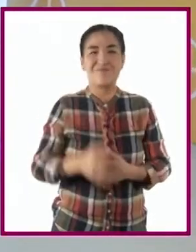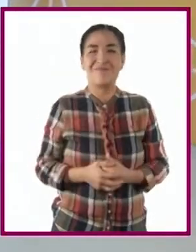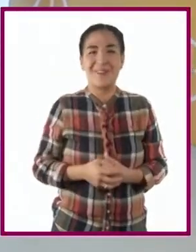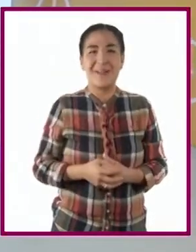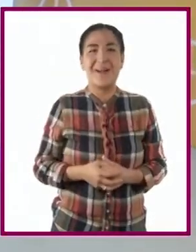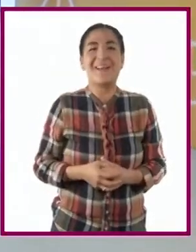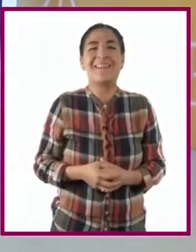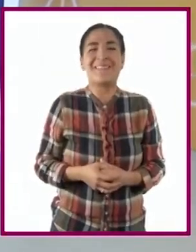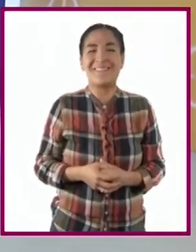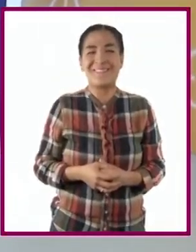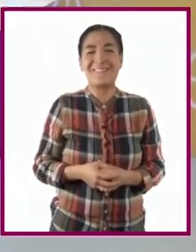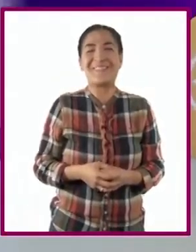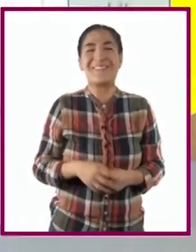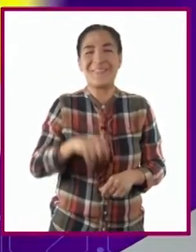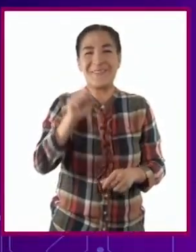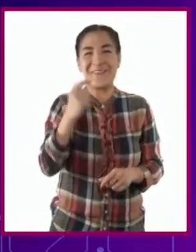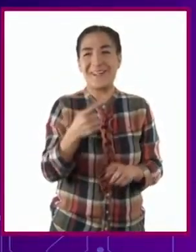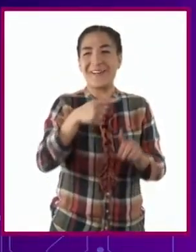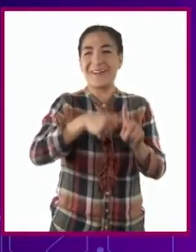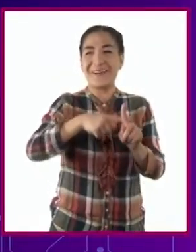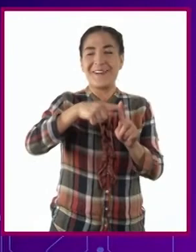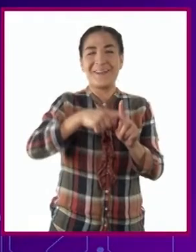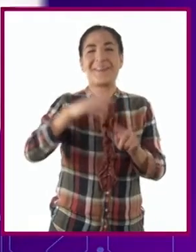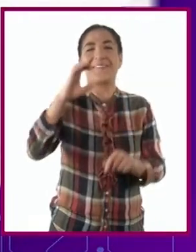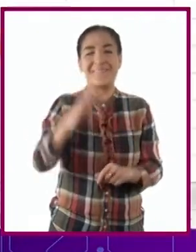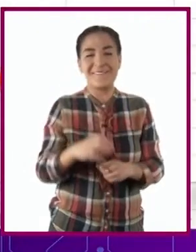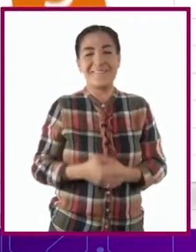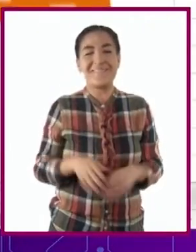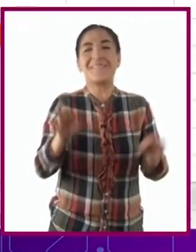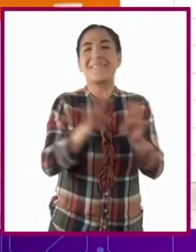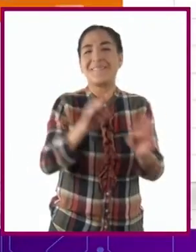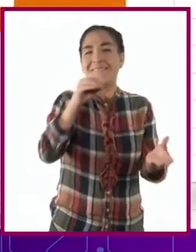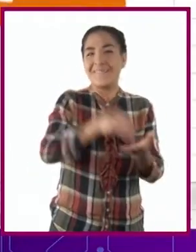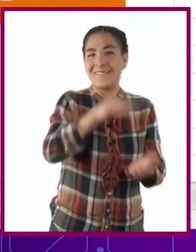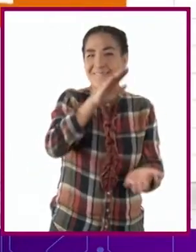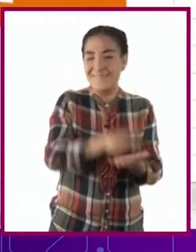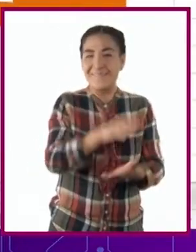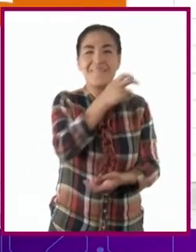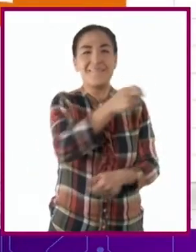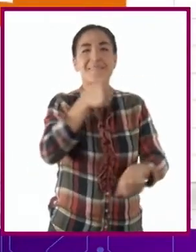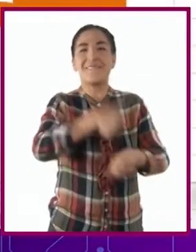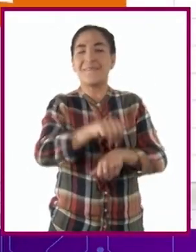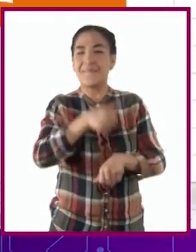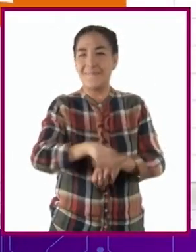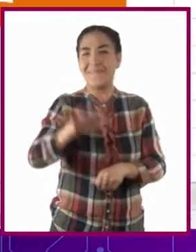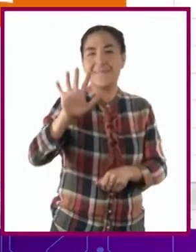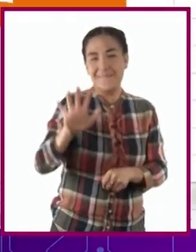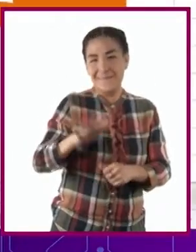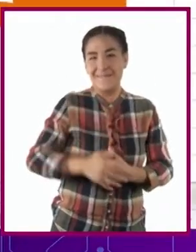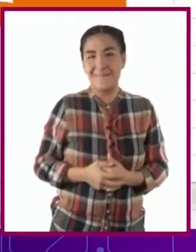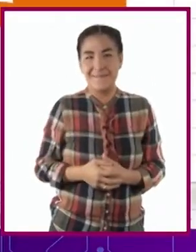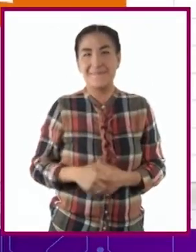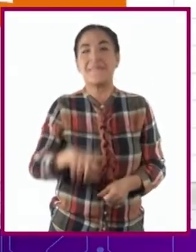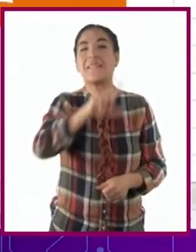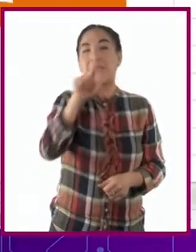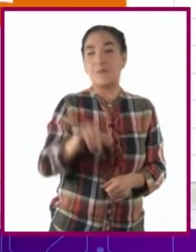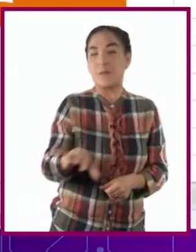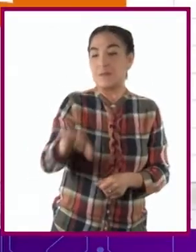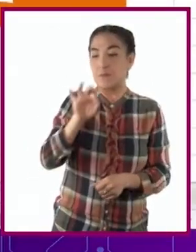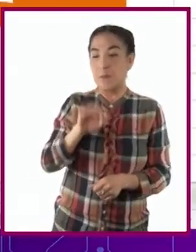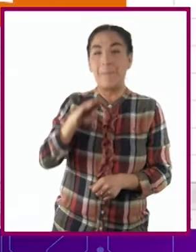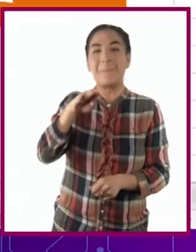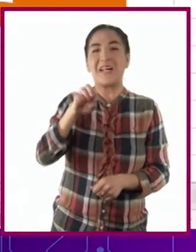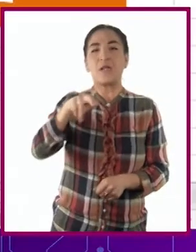elaboración, seleccionamos la gráfica Paso, identificado aquí con el número 5. Luego seleccionamos en el